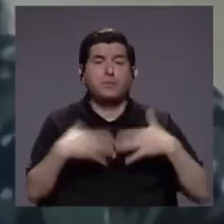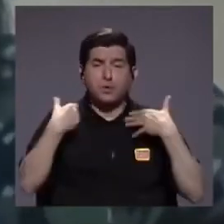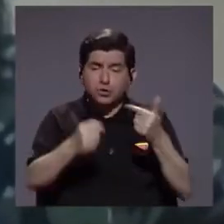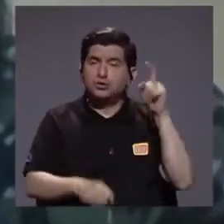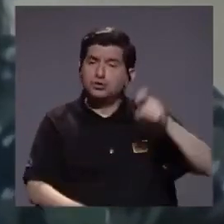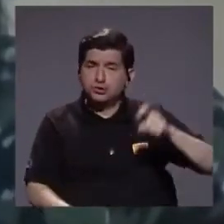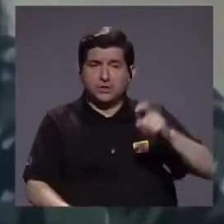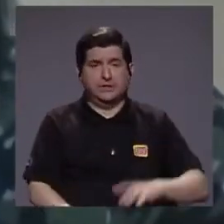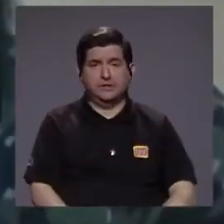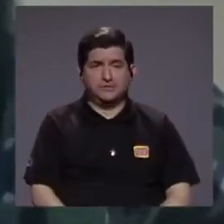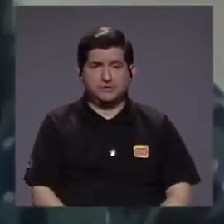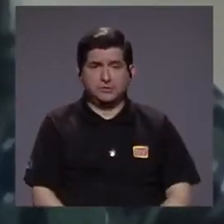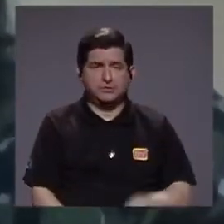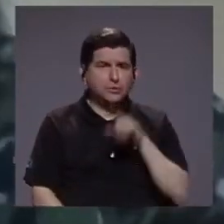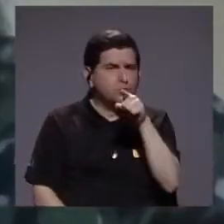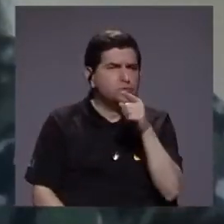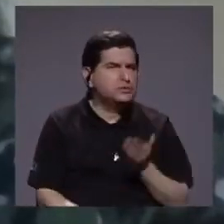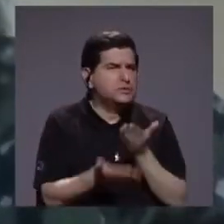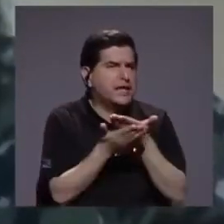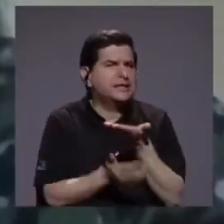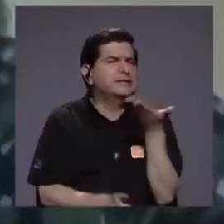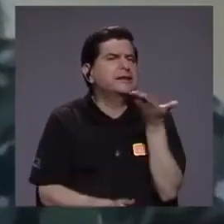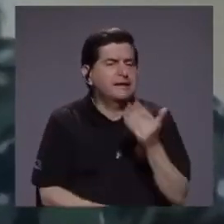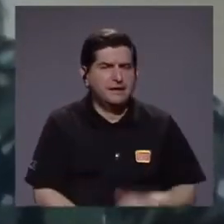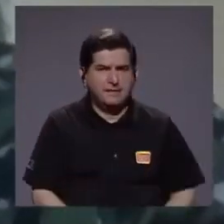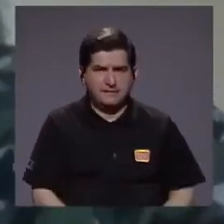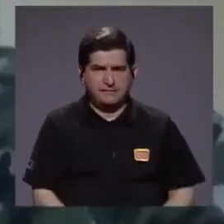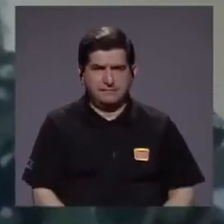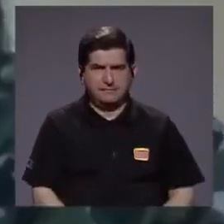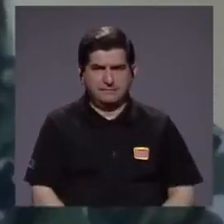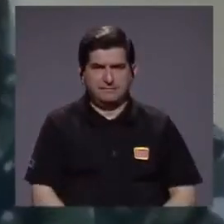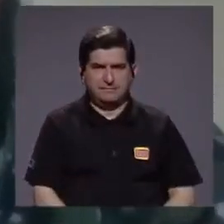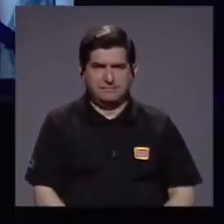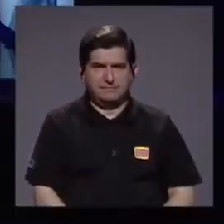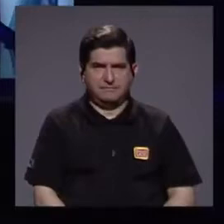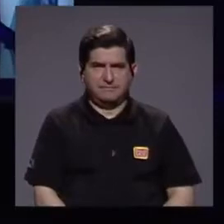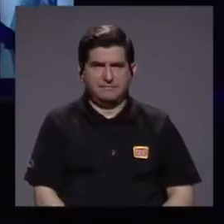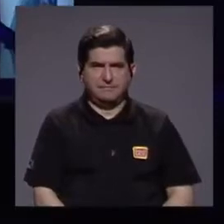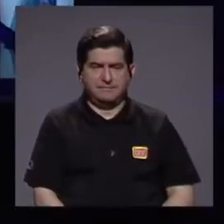necesarios? ¿Cuáles serían sus propuestas para este regreso?